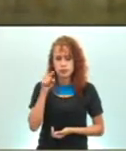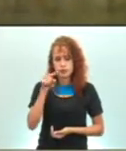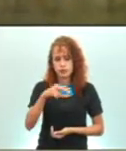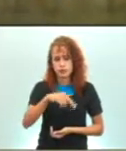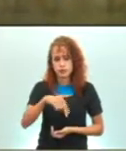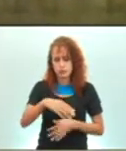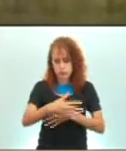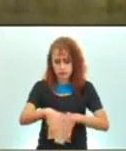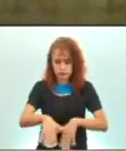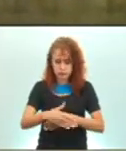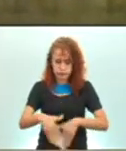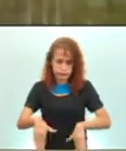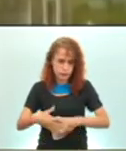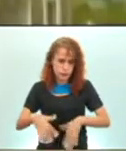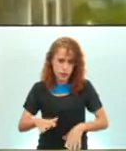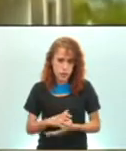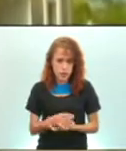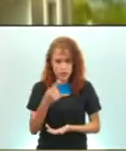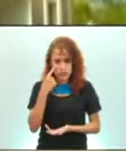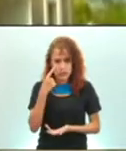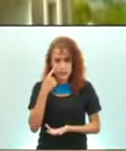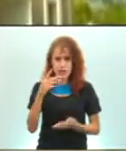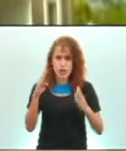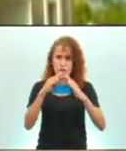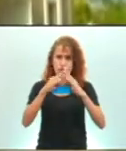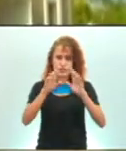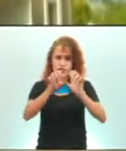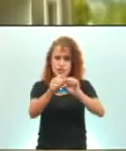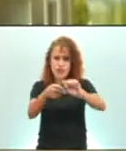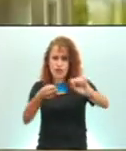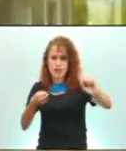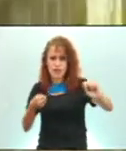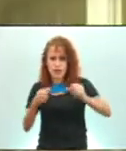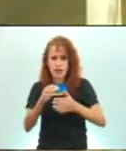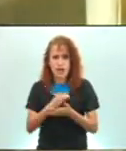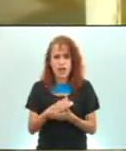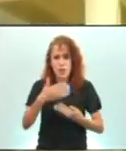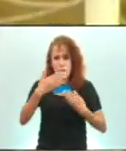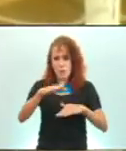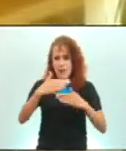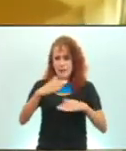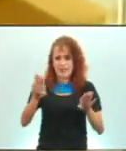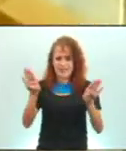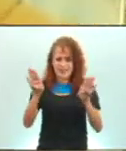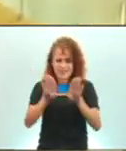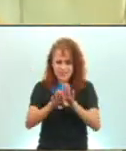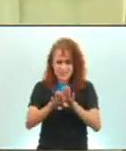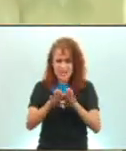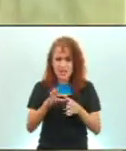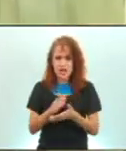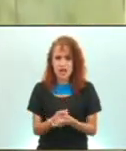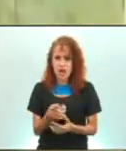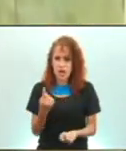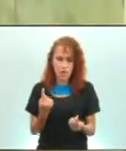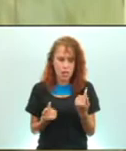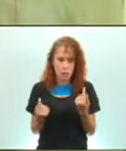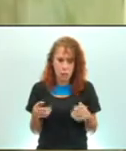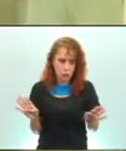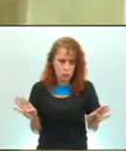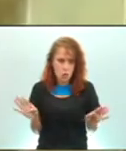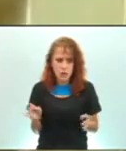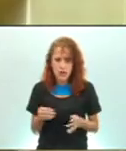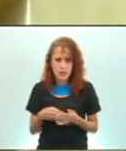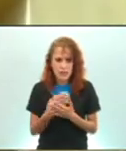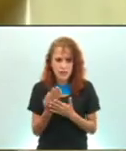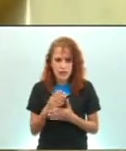Hoy tú caminas por Surgidero de Batabanó y ves los techos amarrados y las ventanas protegidas en cualquier